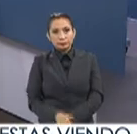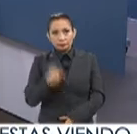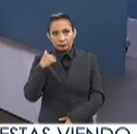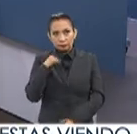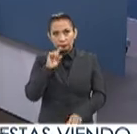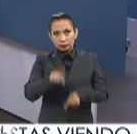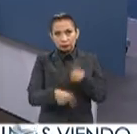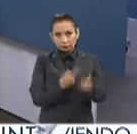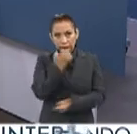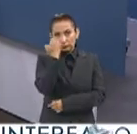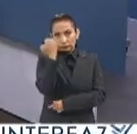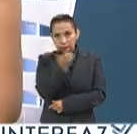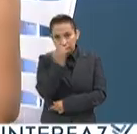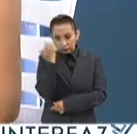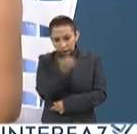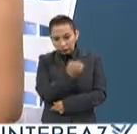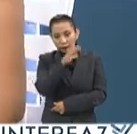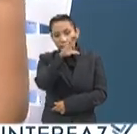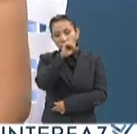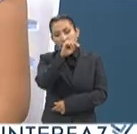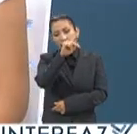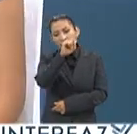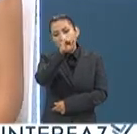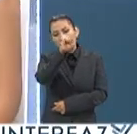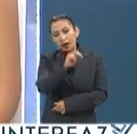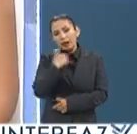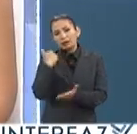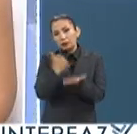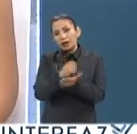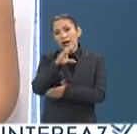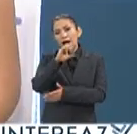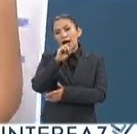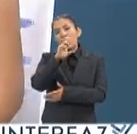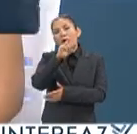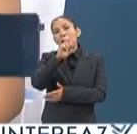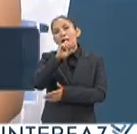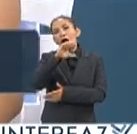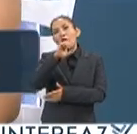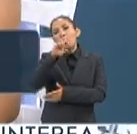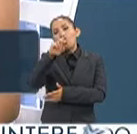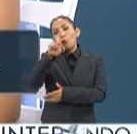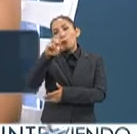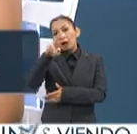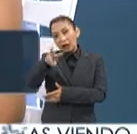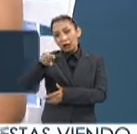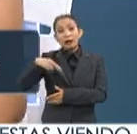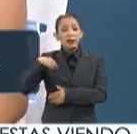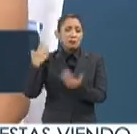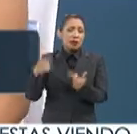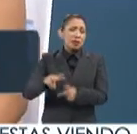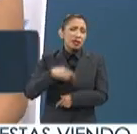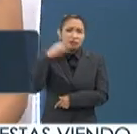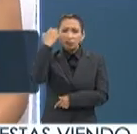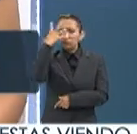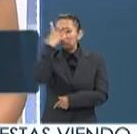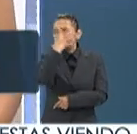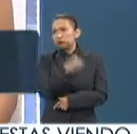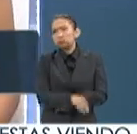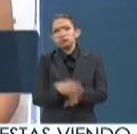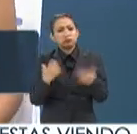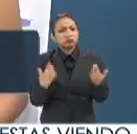Estuve en la escuela de Kaplan, en la ciudad de Vancouver, y mi experiencia fue realmente muy